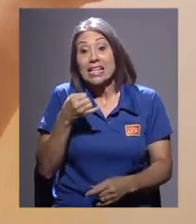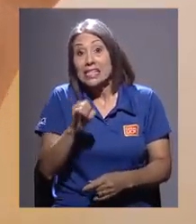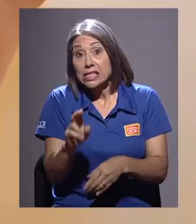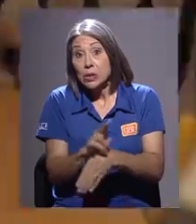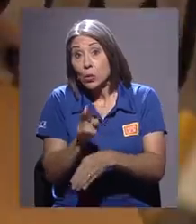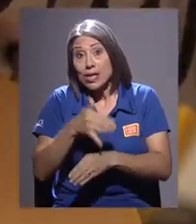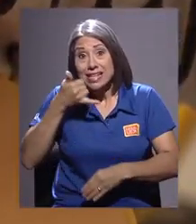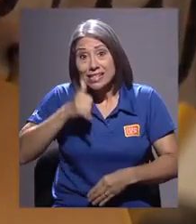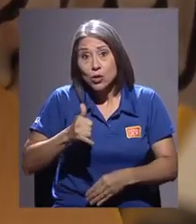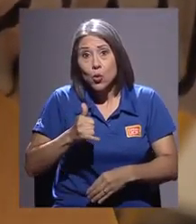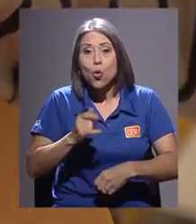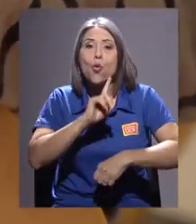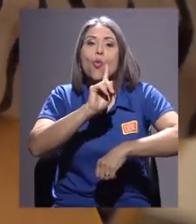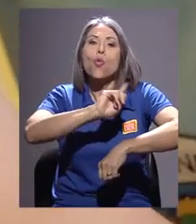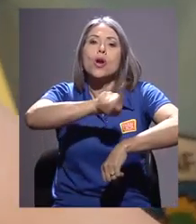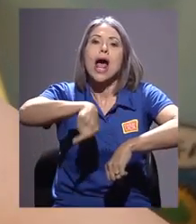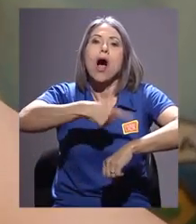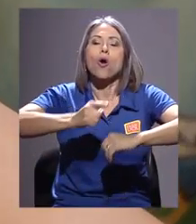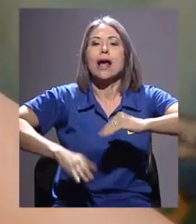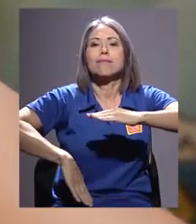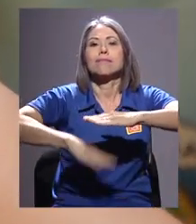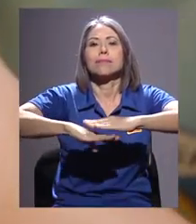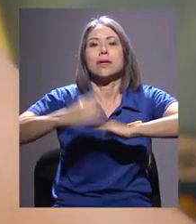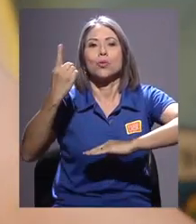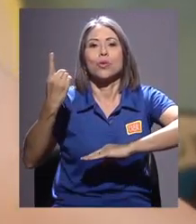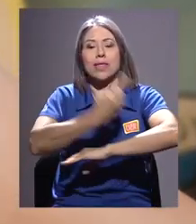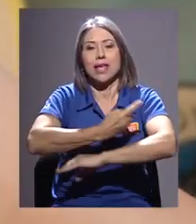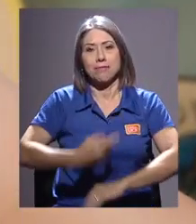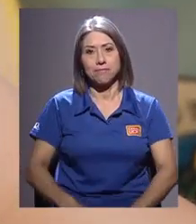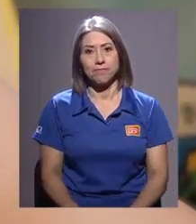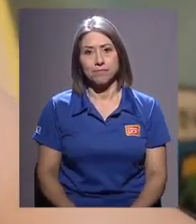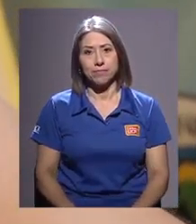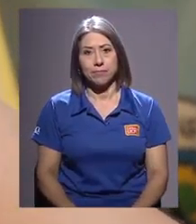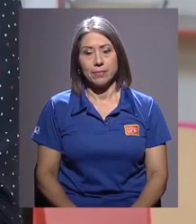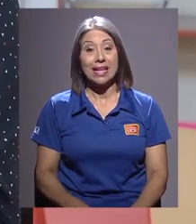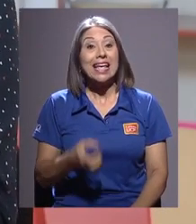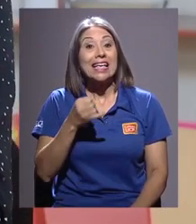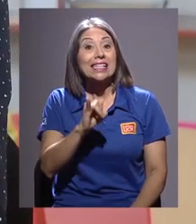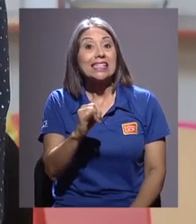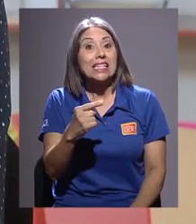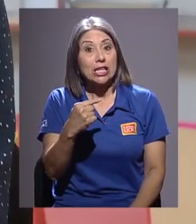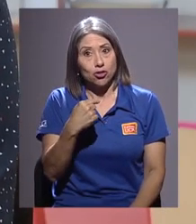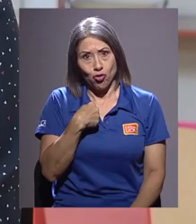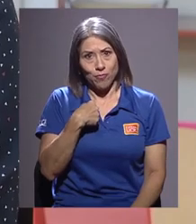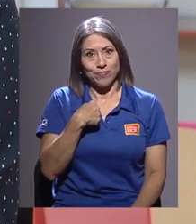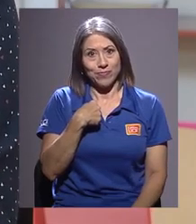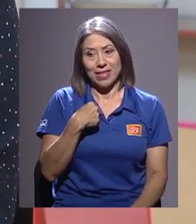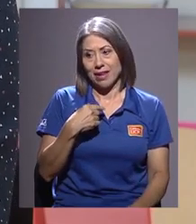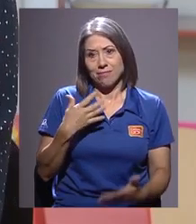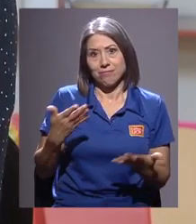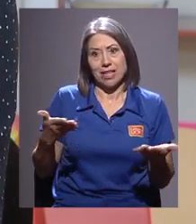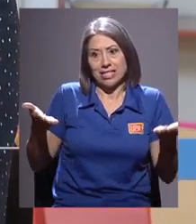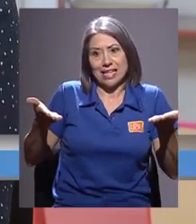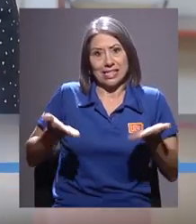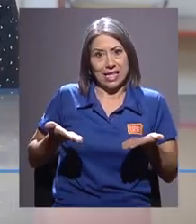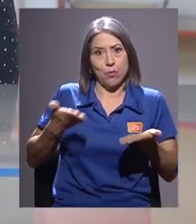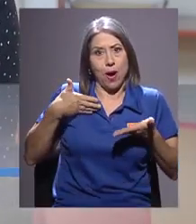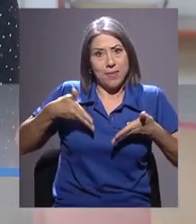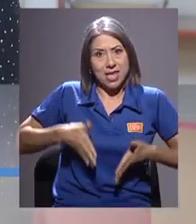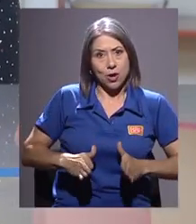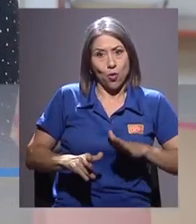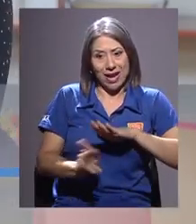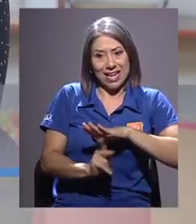lo hacen, que sea una hora como máximo por día. Entonces, si yo recibo a mi hijo en el kinder o llego a la